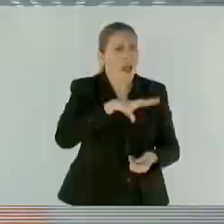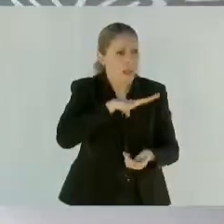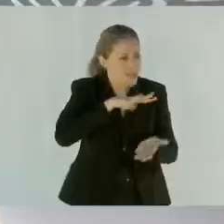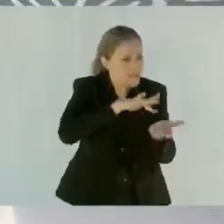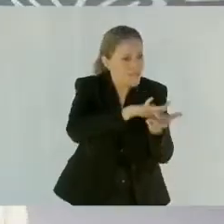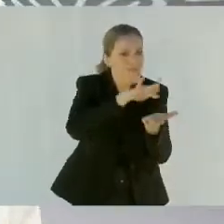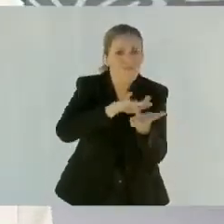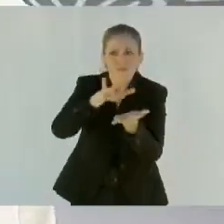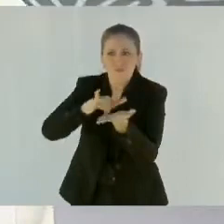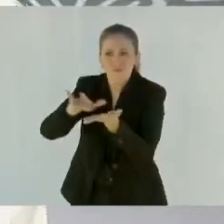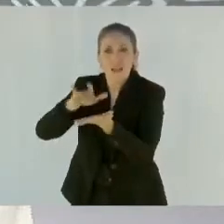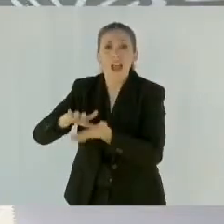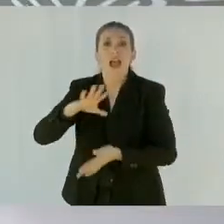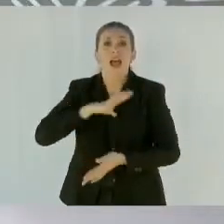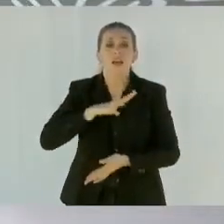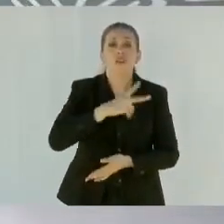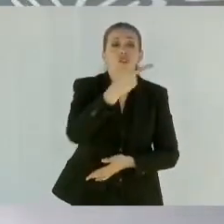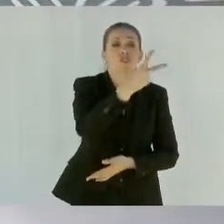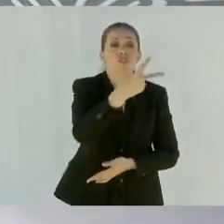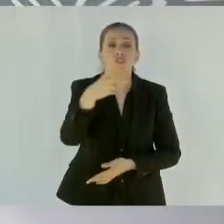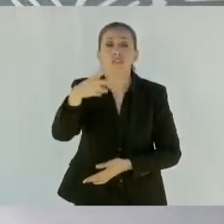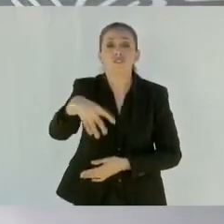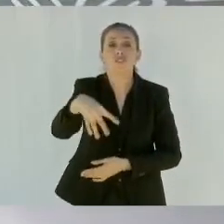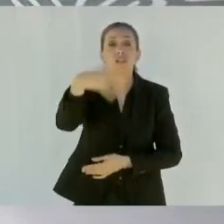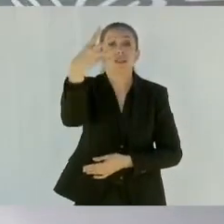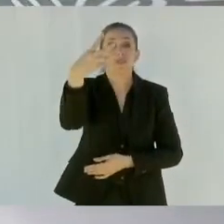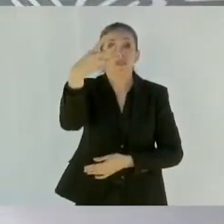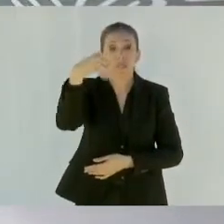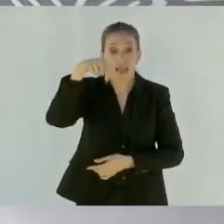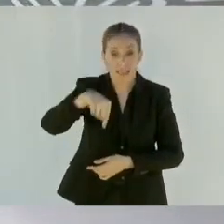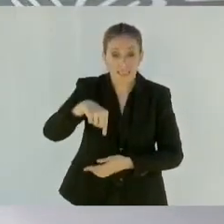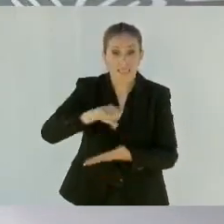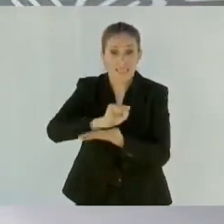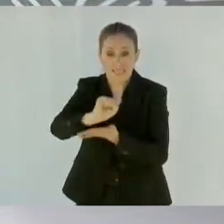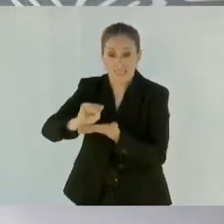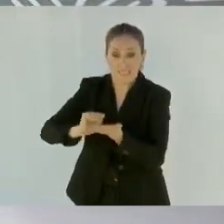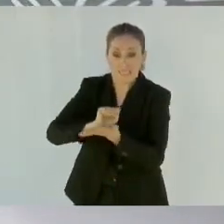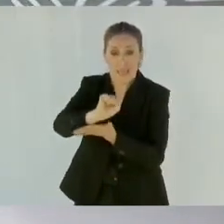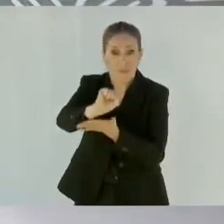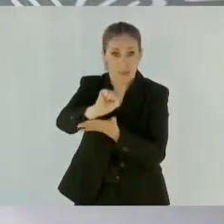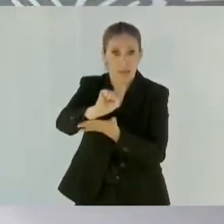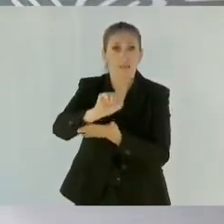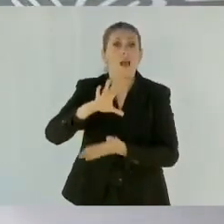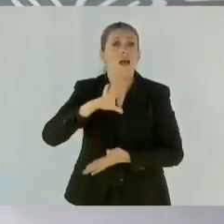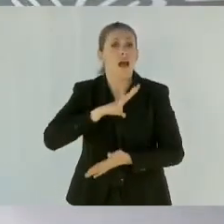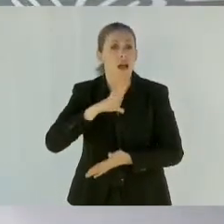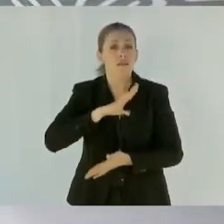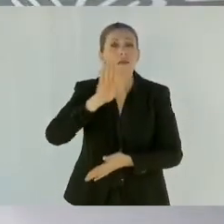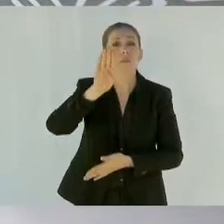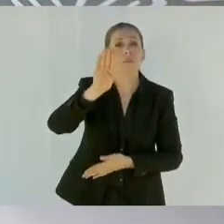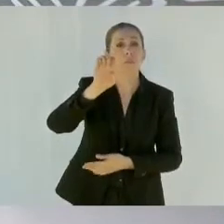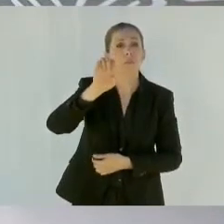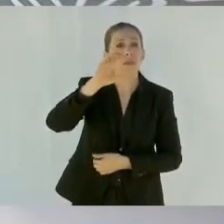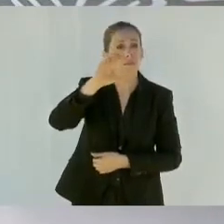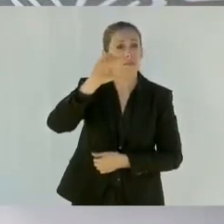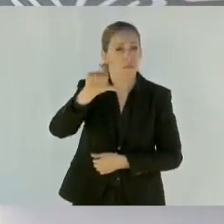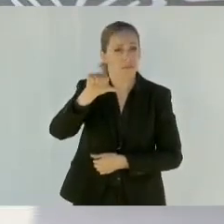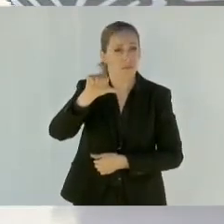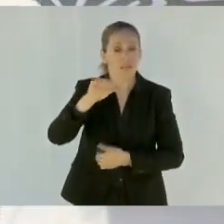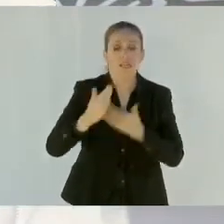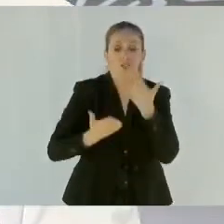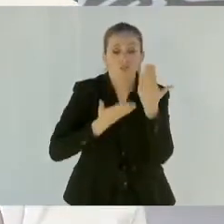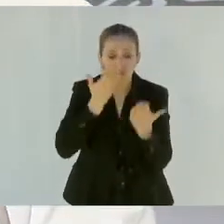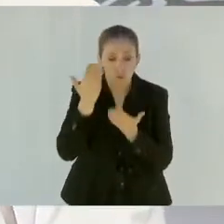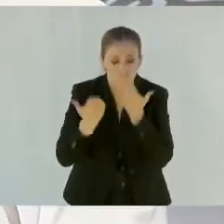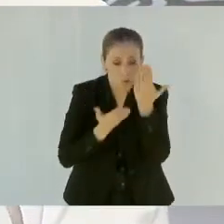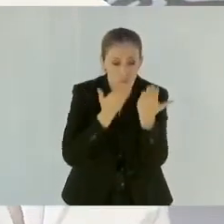Hay 214 jóvenes de Sabinas que tienen beca, que están